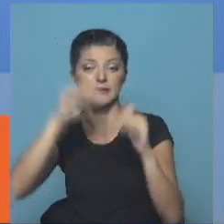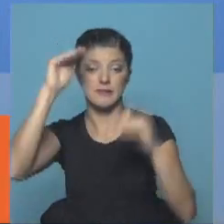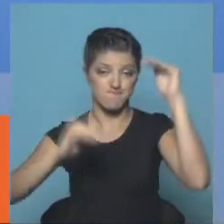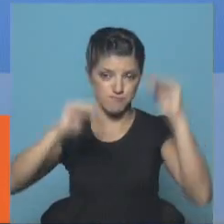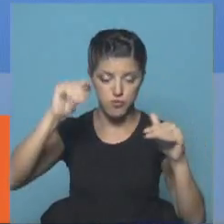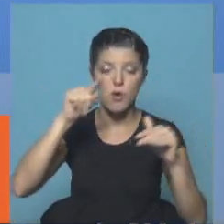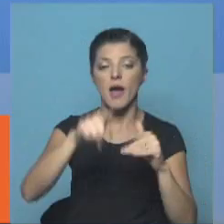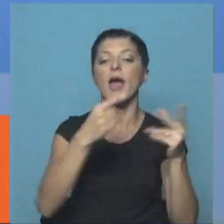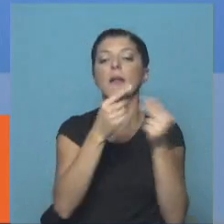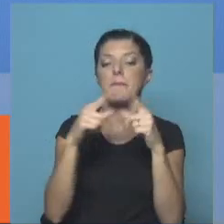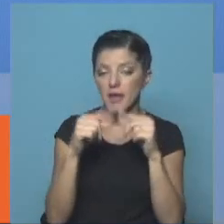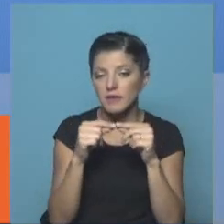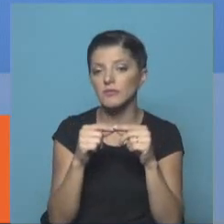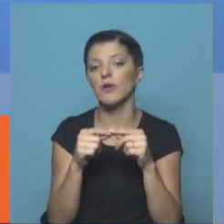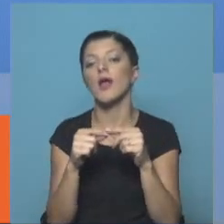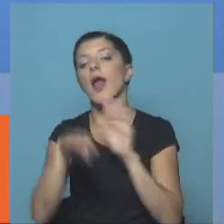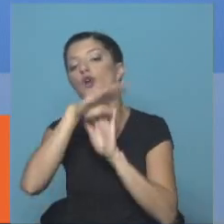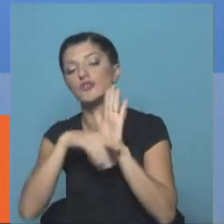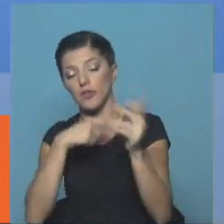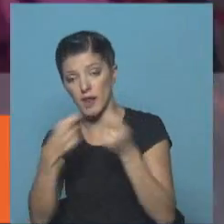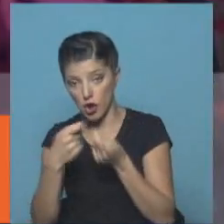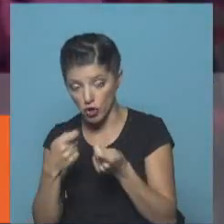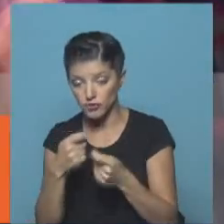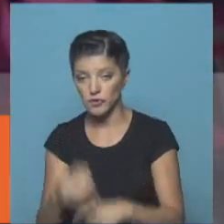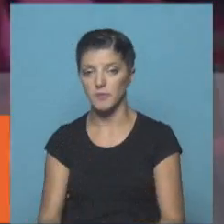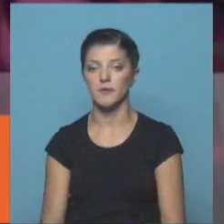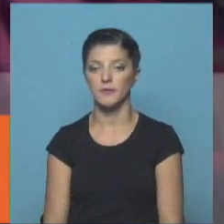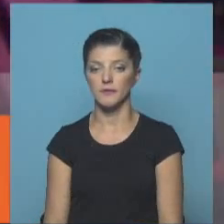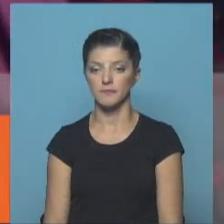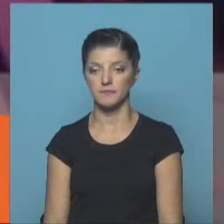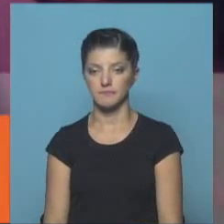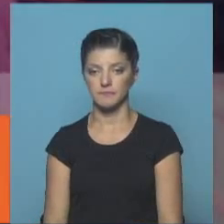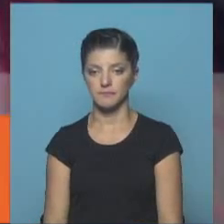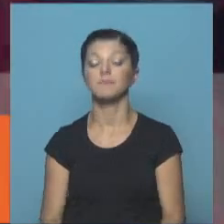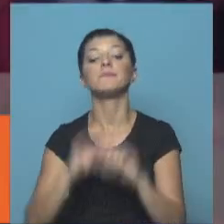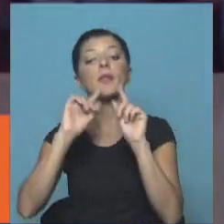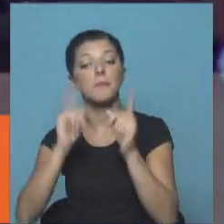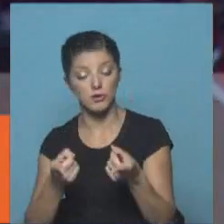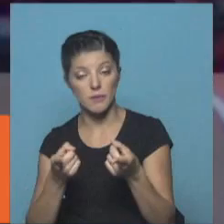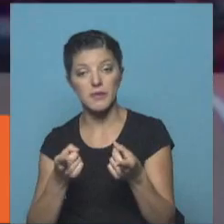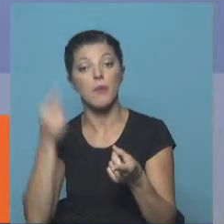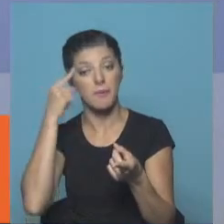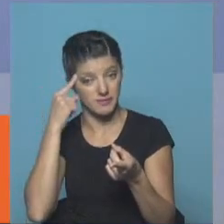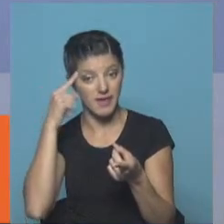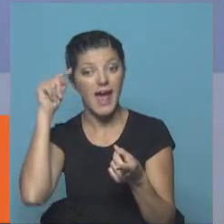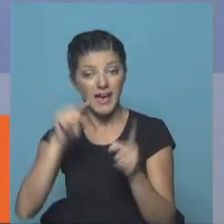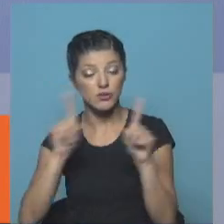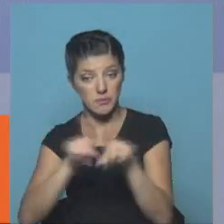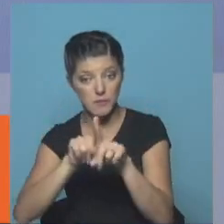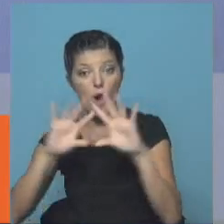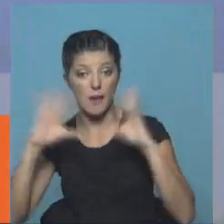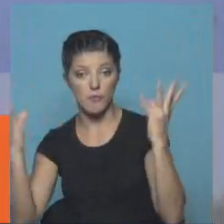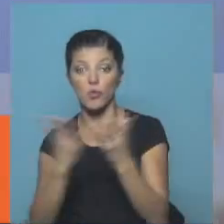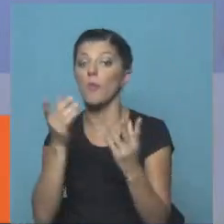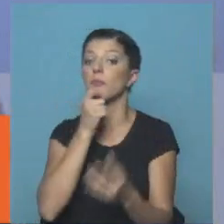del comercio. Bueno, existen tensiones. Y existe también una visión de las condiciones de la región hacia el mundo. Creo que en el caso de